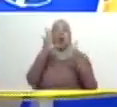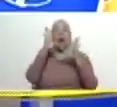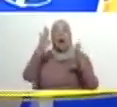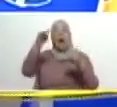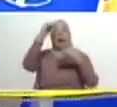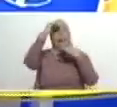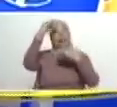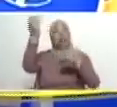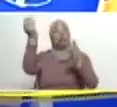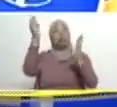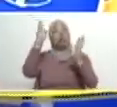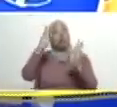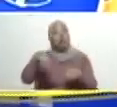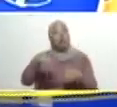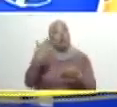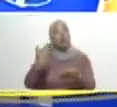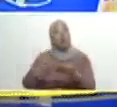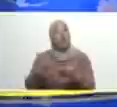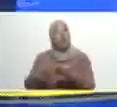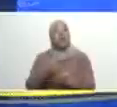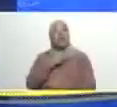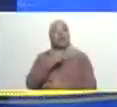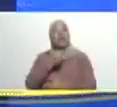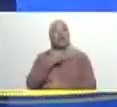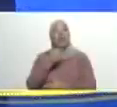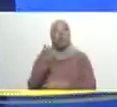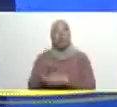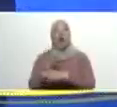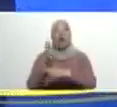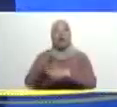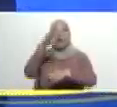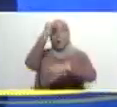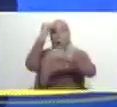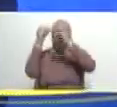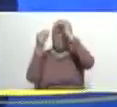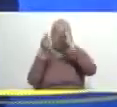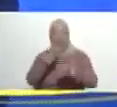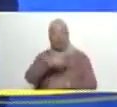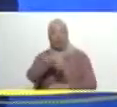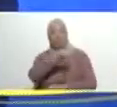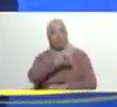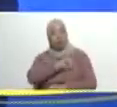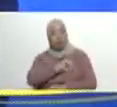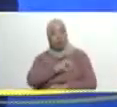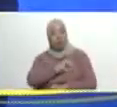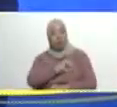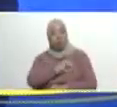Atención, pues, a aquellos que en Barbados quieran aprender español